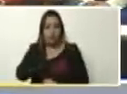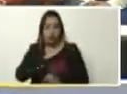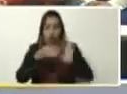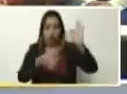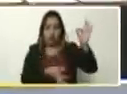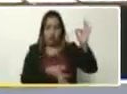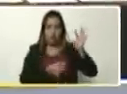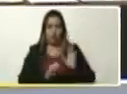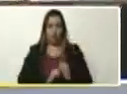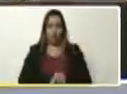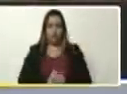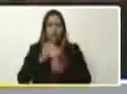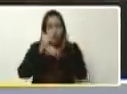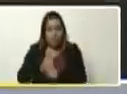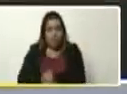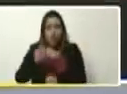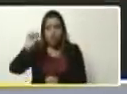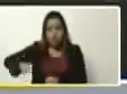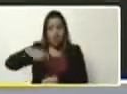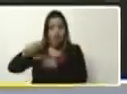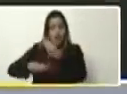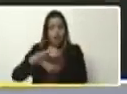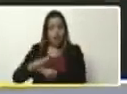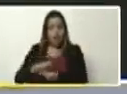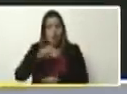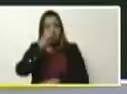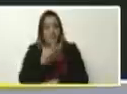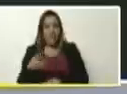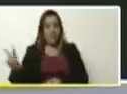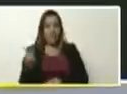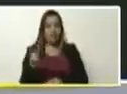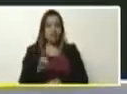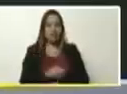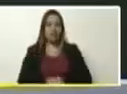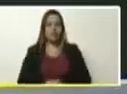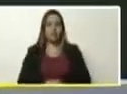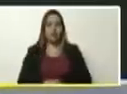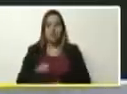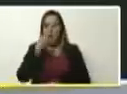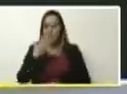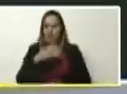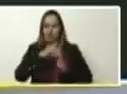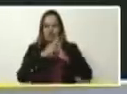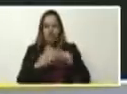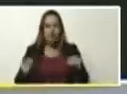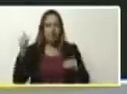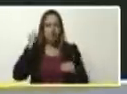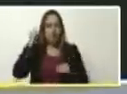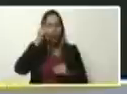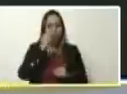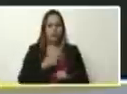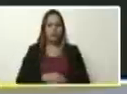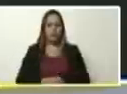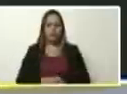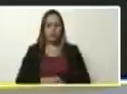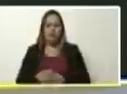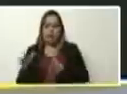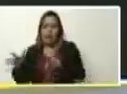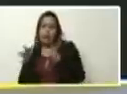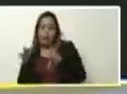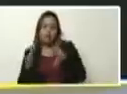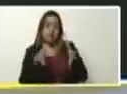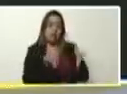mano. Espero que lo cumplan para el bien de Venezuela, para el bien de todos y todas. ¡Ganar,